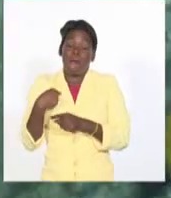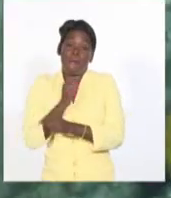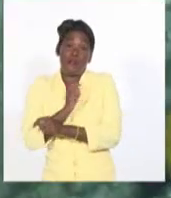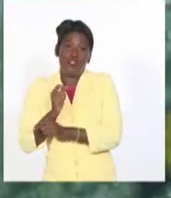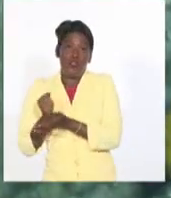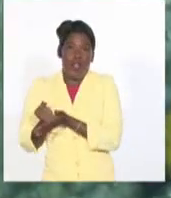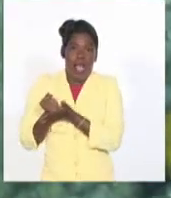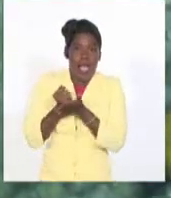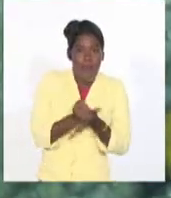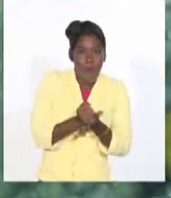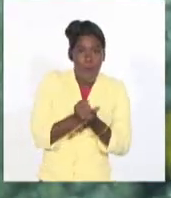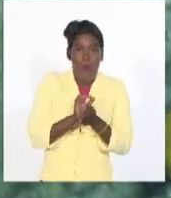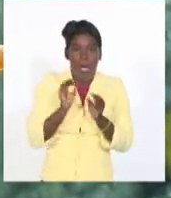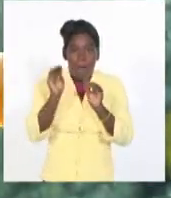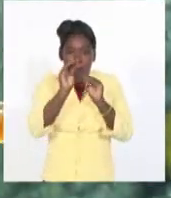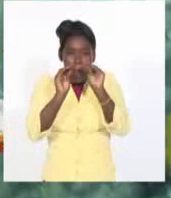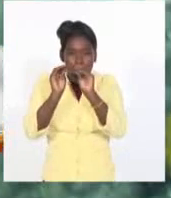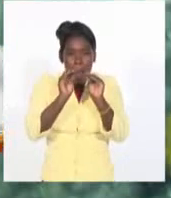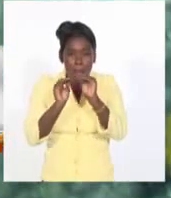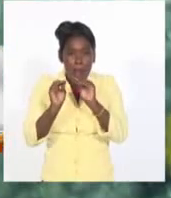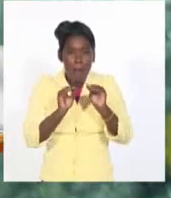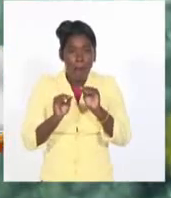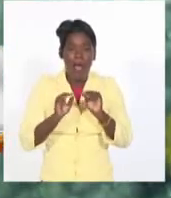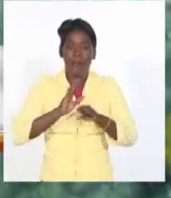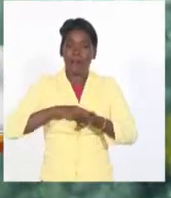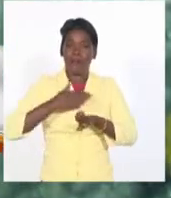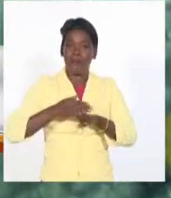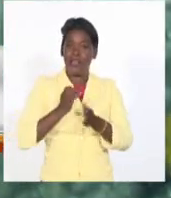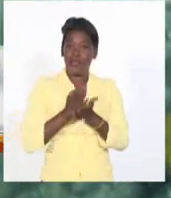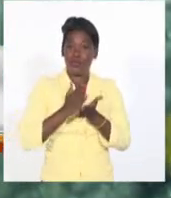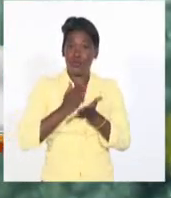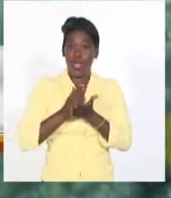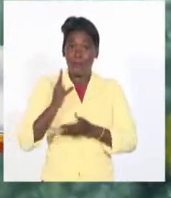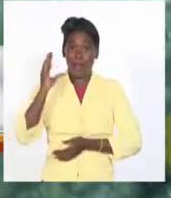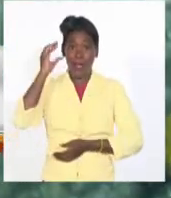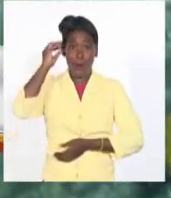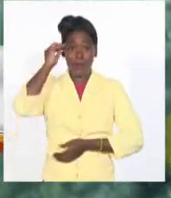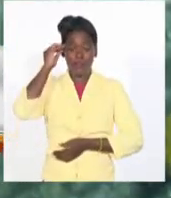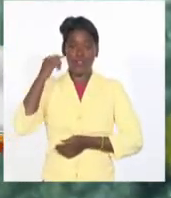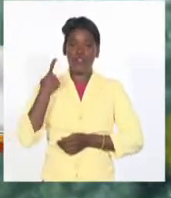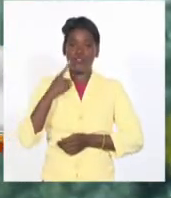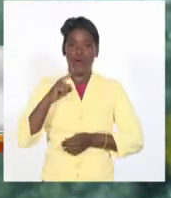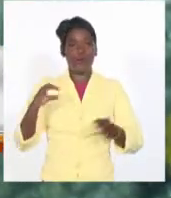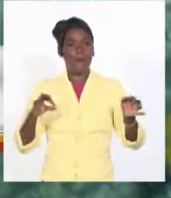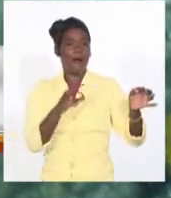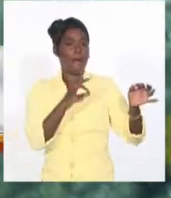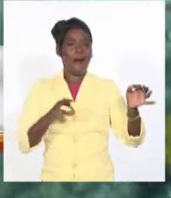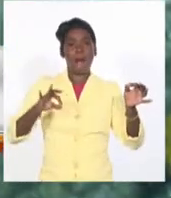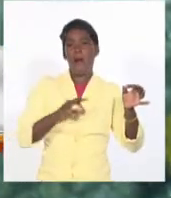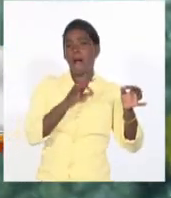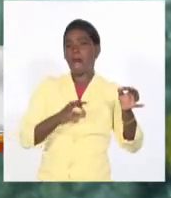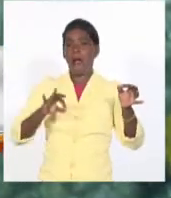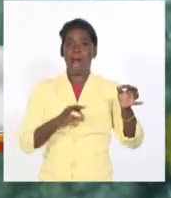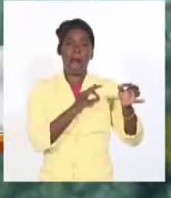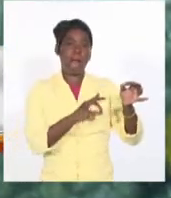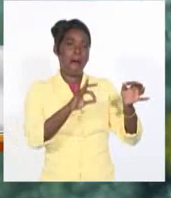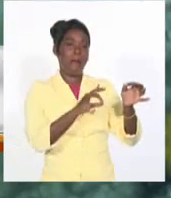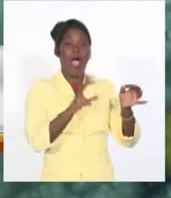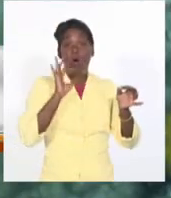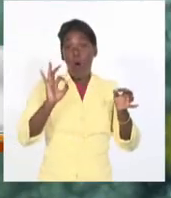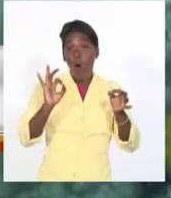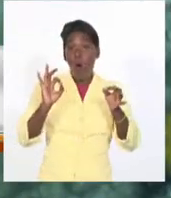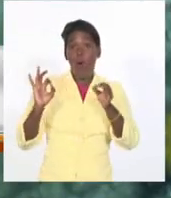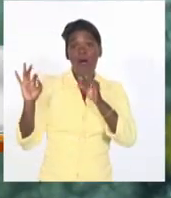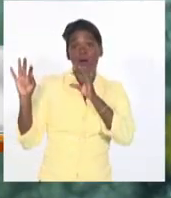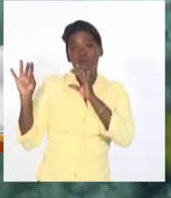preparan. Incentivando a que con los conocimientos adquiridos de cada una de las especialidades, pues ellos puedan